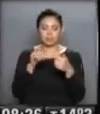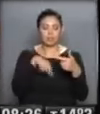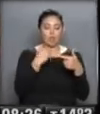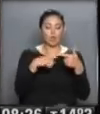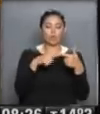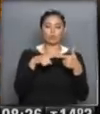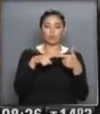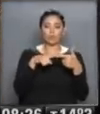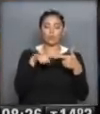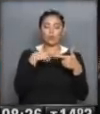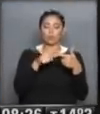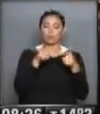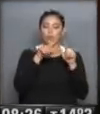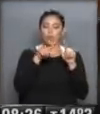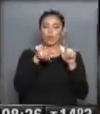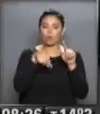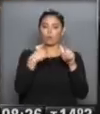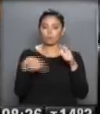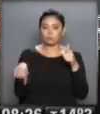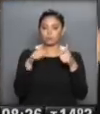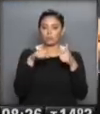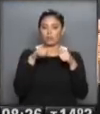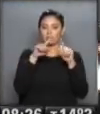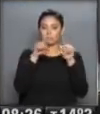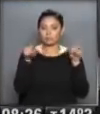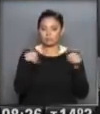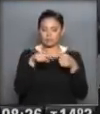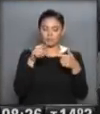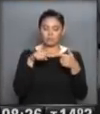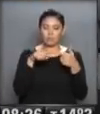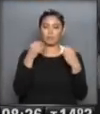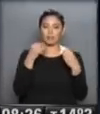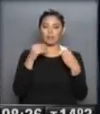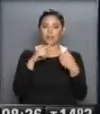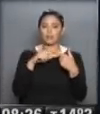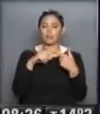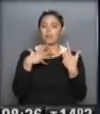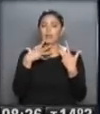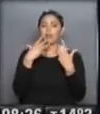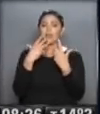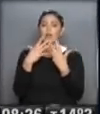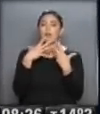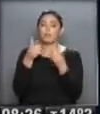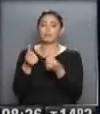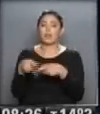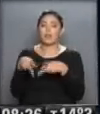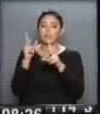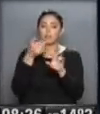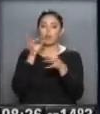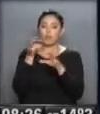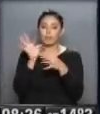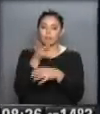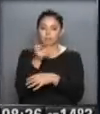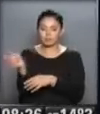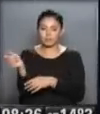otra otra otro instrumento otra herramienta destinada a lo que tiene que ver con el desarrollo inmobiliario en nuestro